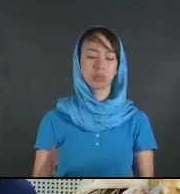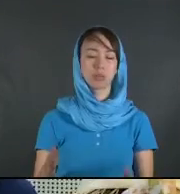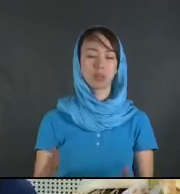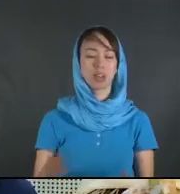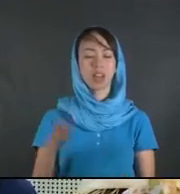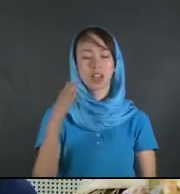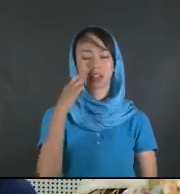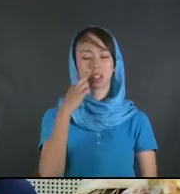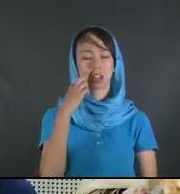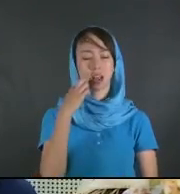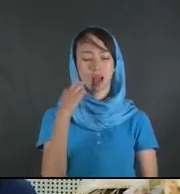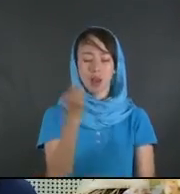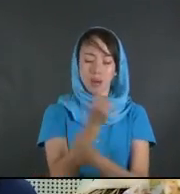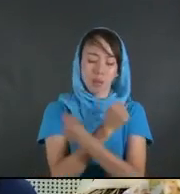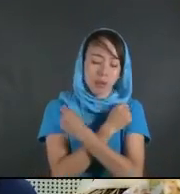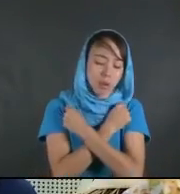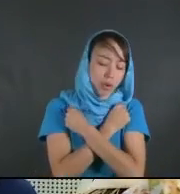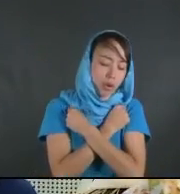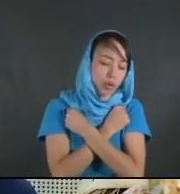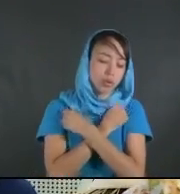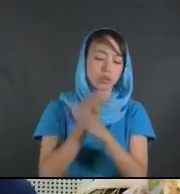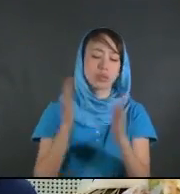misericordioso padre